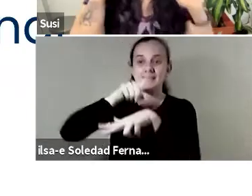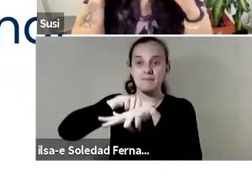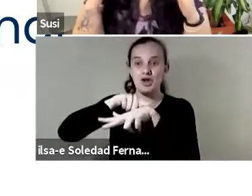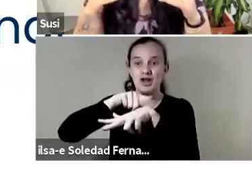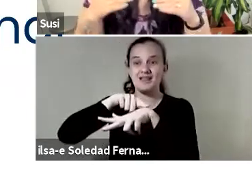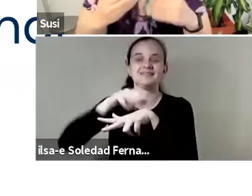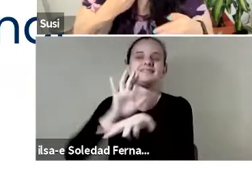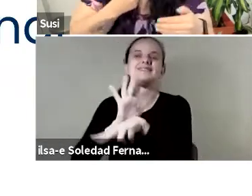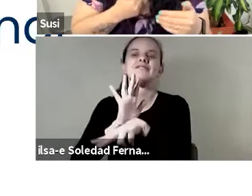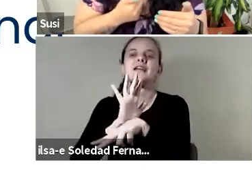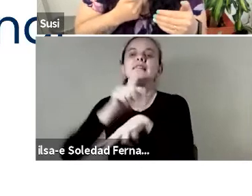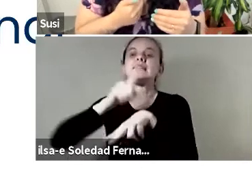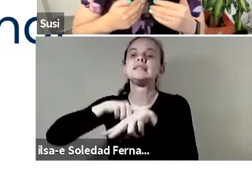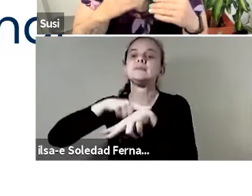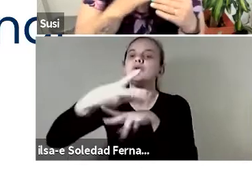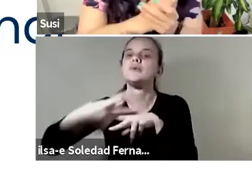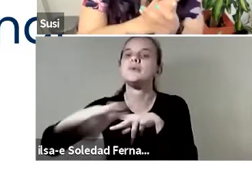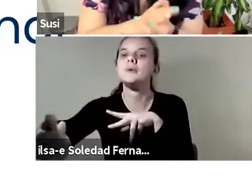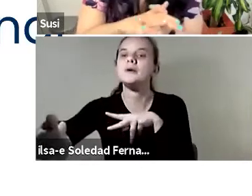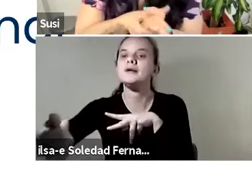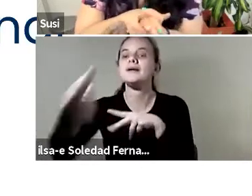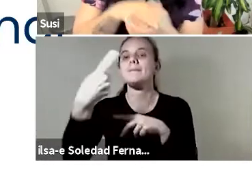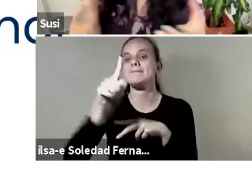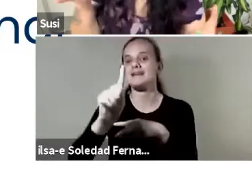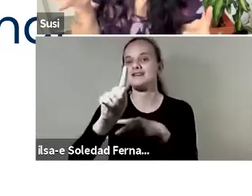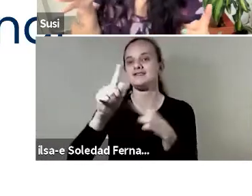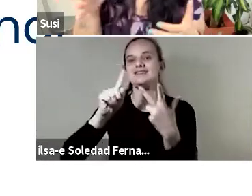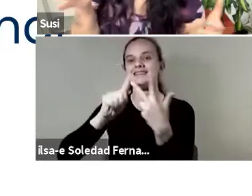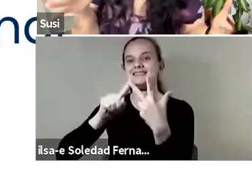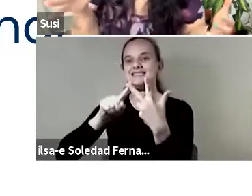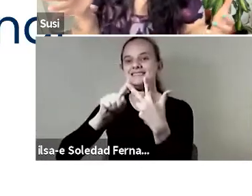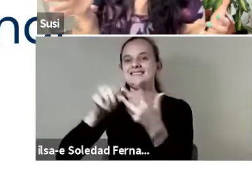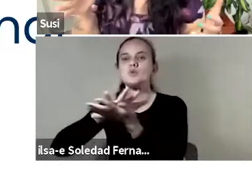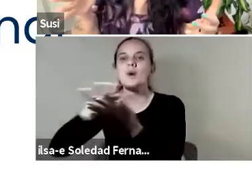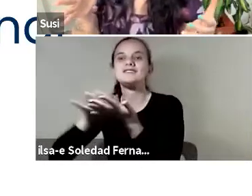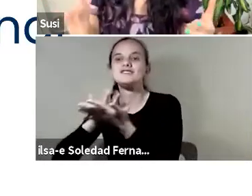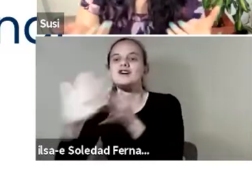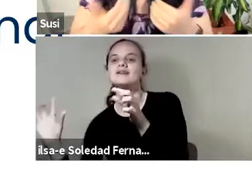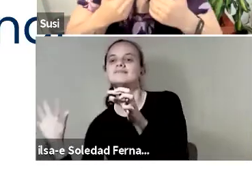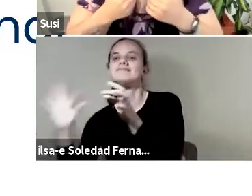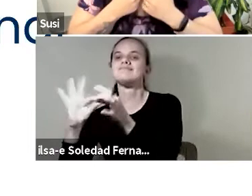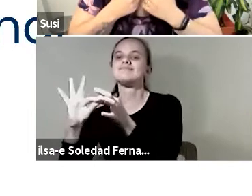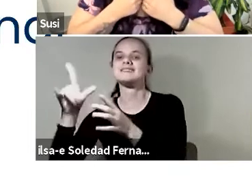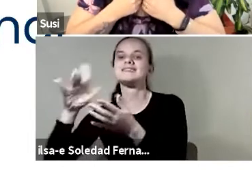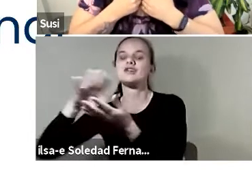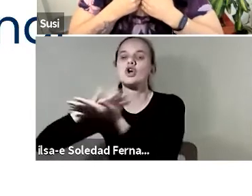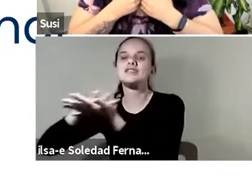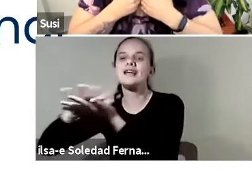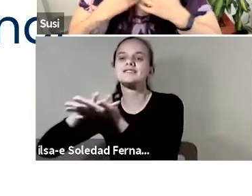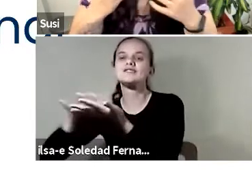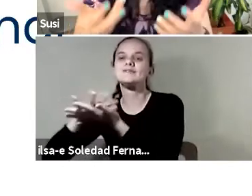situacional, ustedes piénsenlo de esta manera, temporal es algo que va, con el tiempo va a dejar de suceder, pero es inherente